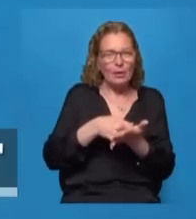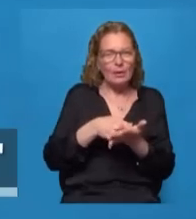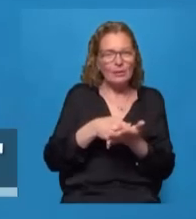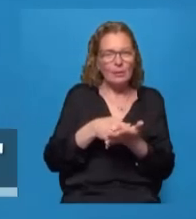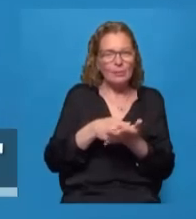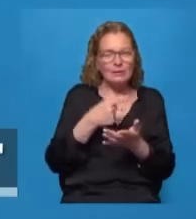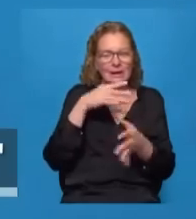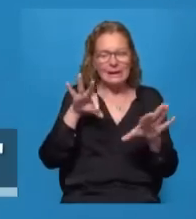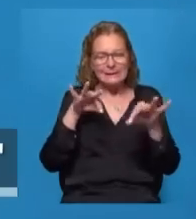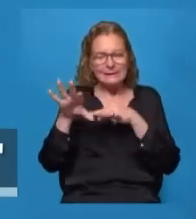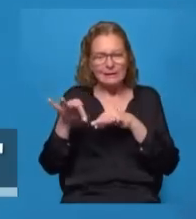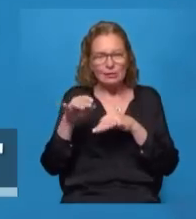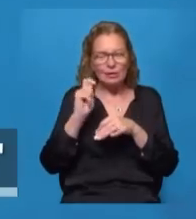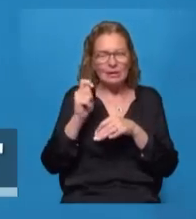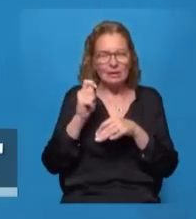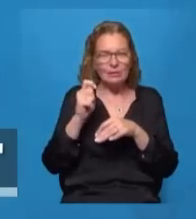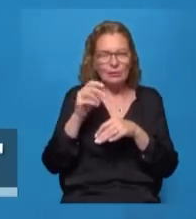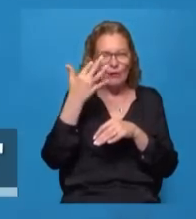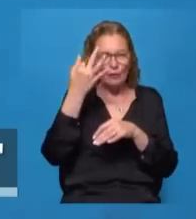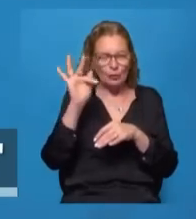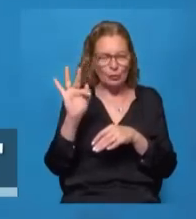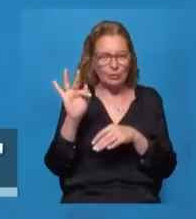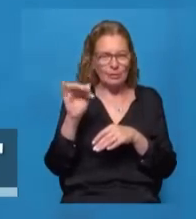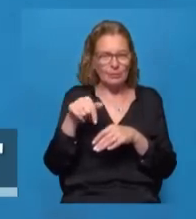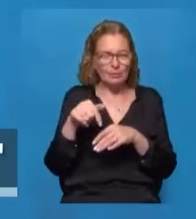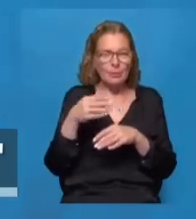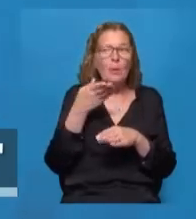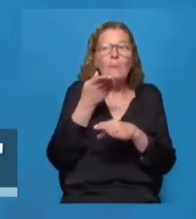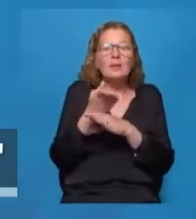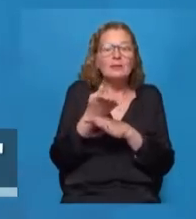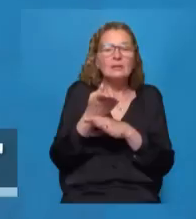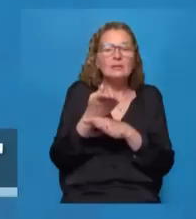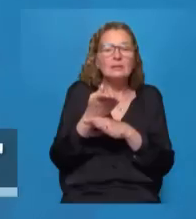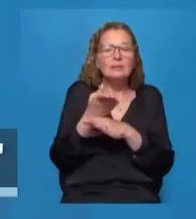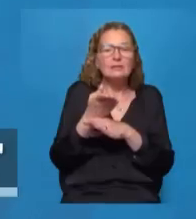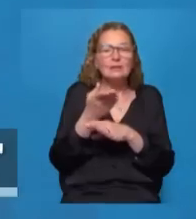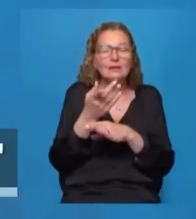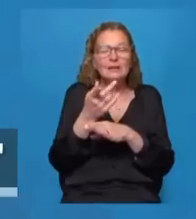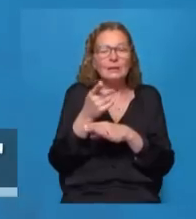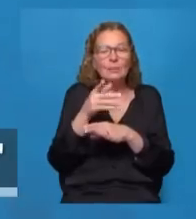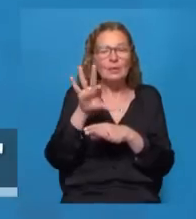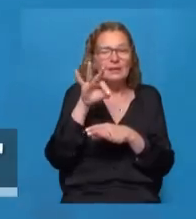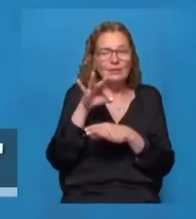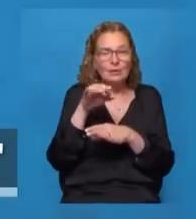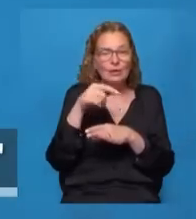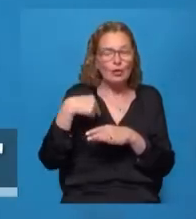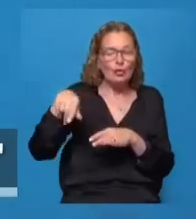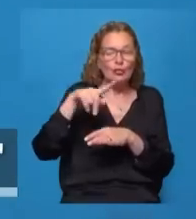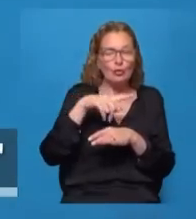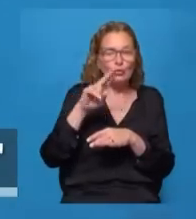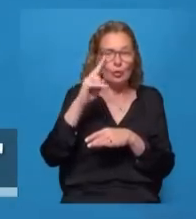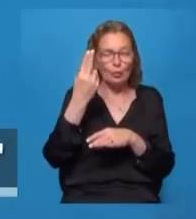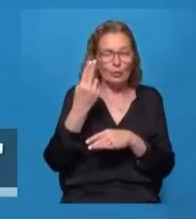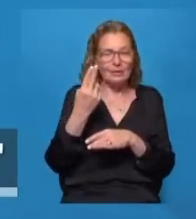tomando las decisiones sobre nuestro futuro lo que estamos reclamando es que es esas decisiones las tenemos que tomar nosotros los